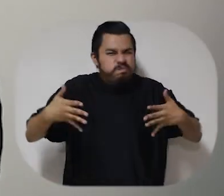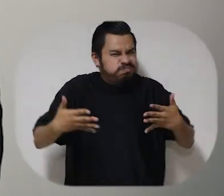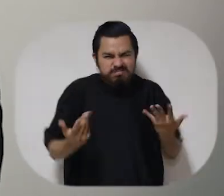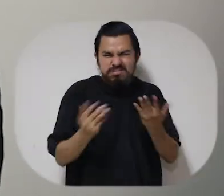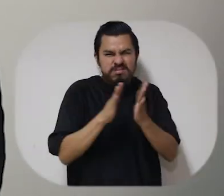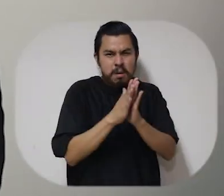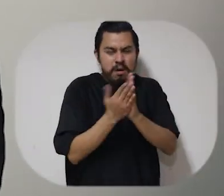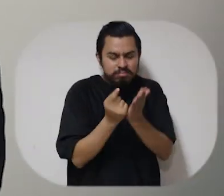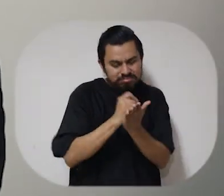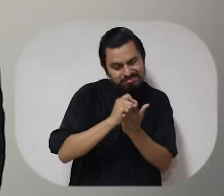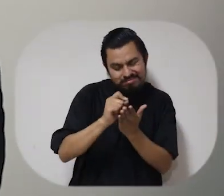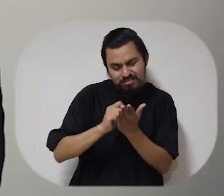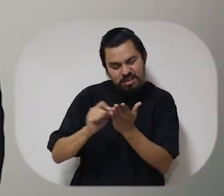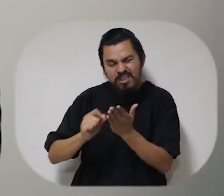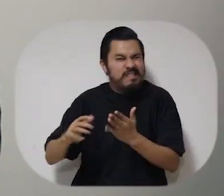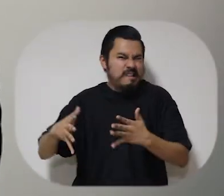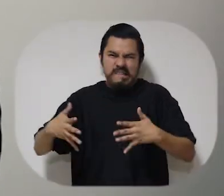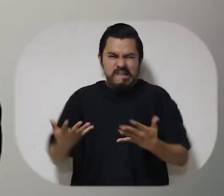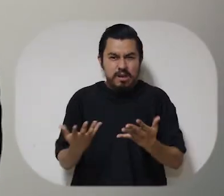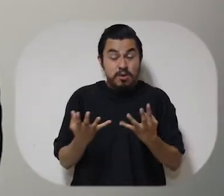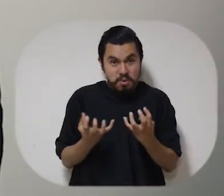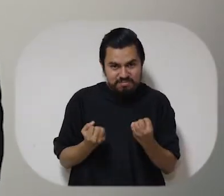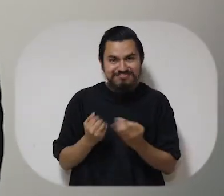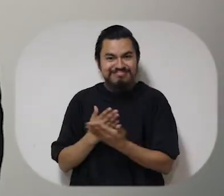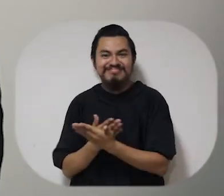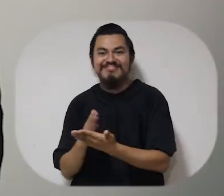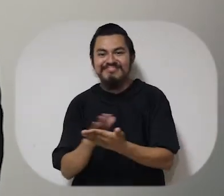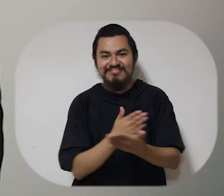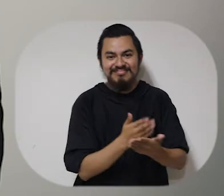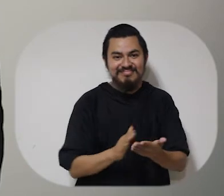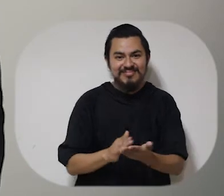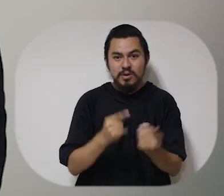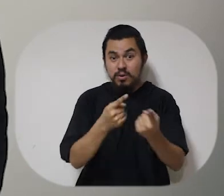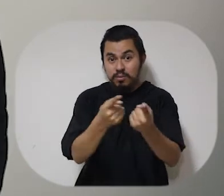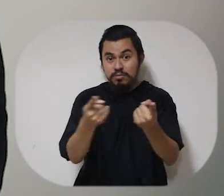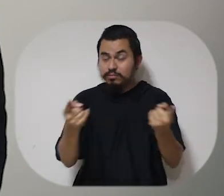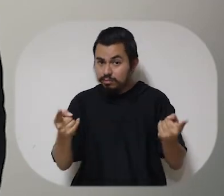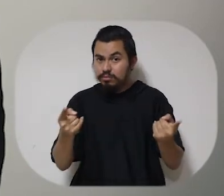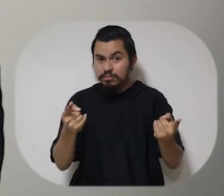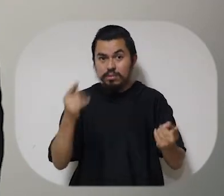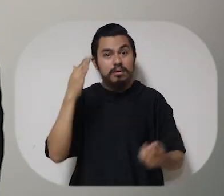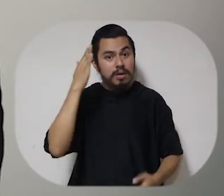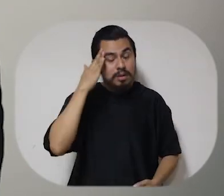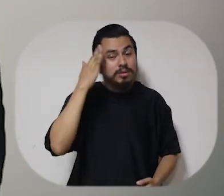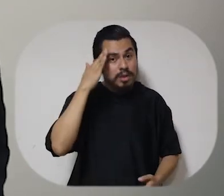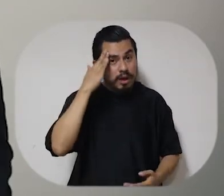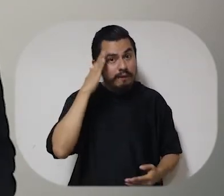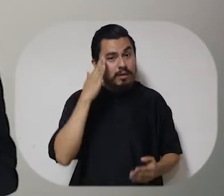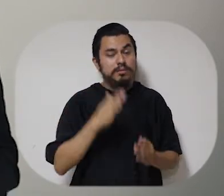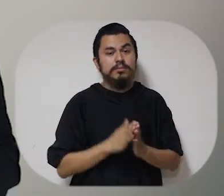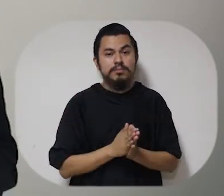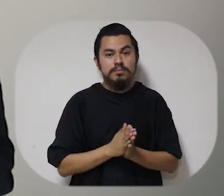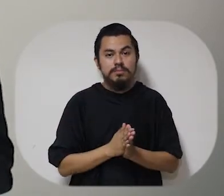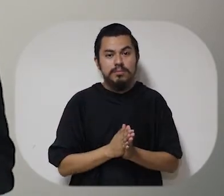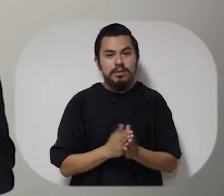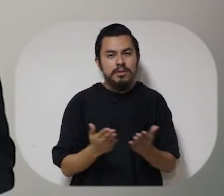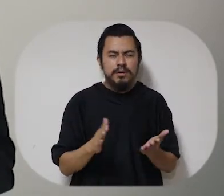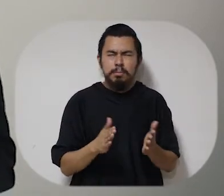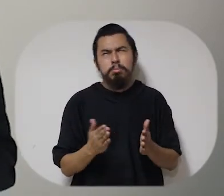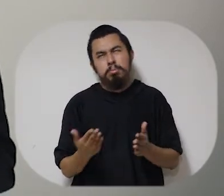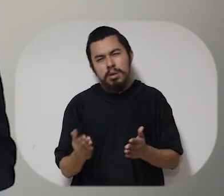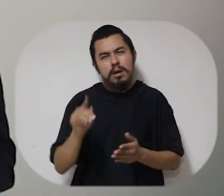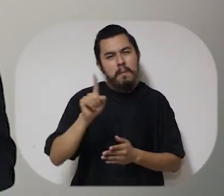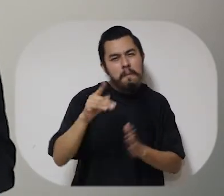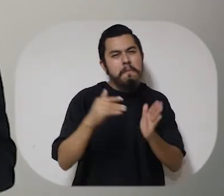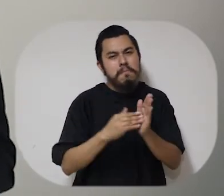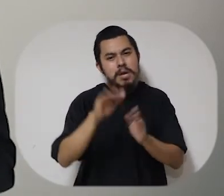ustedes. Ustedes tienen un conocimiento básico. Cerca de 1600 años han transcurrido y cerca